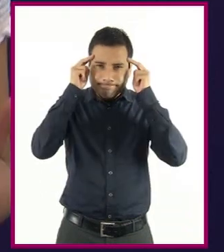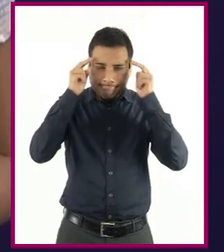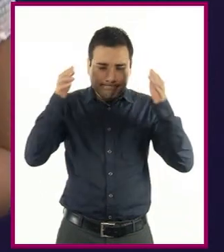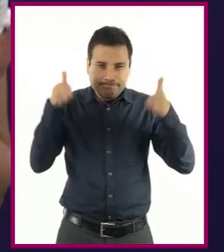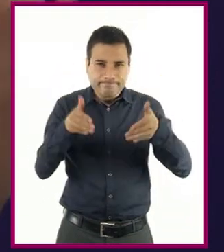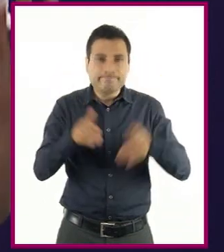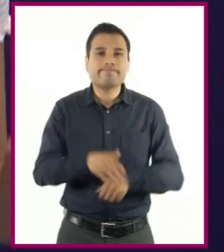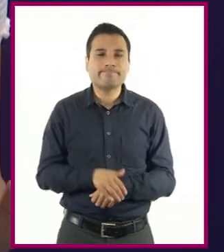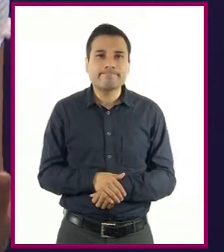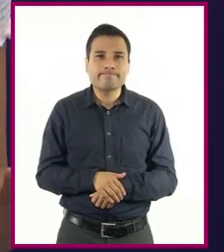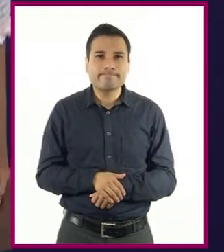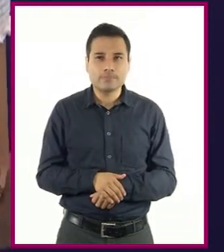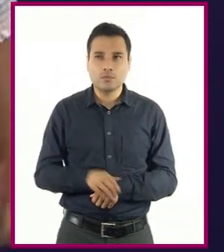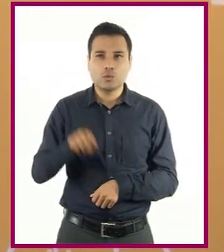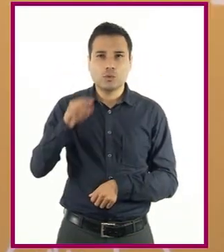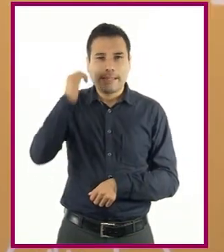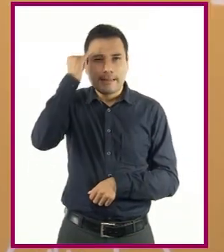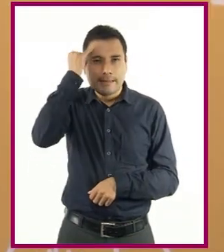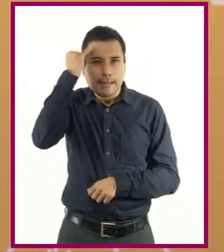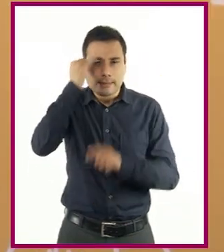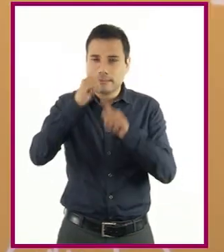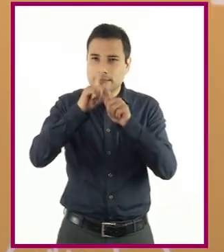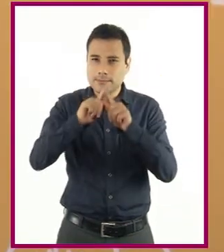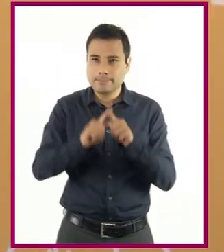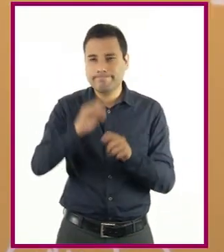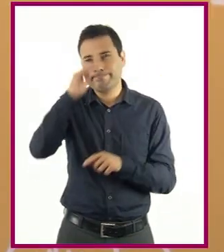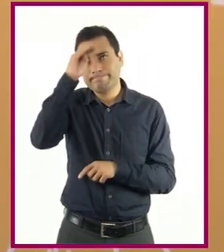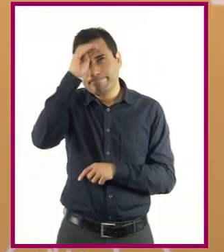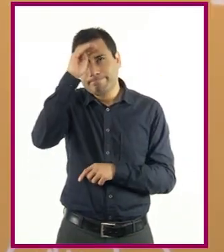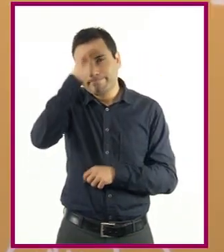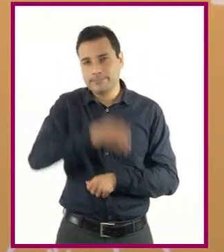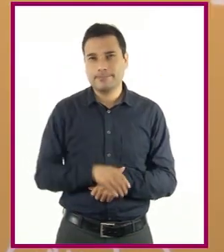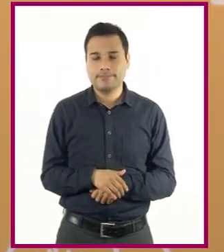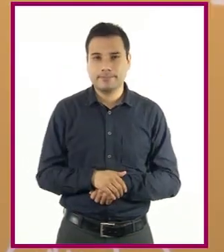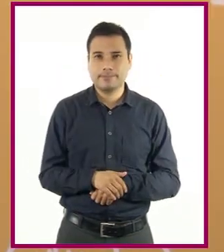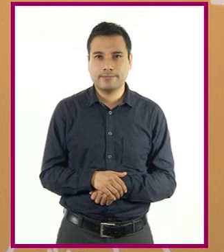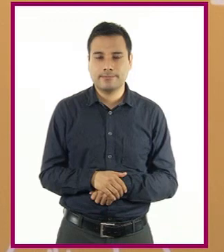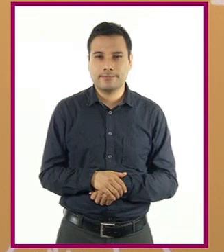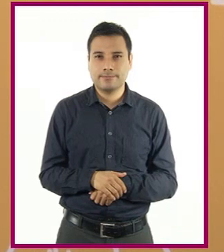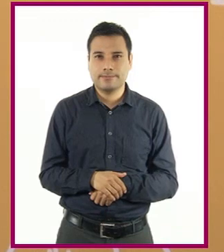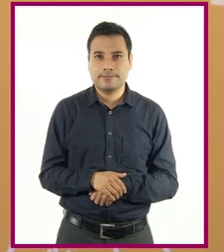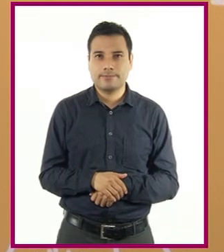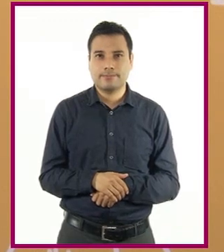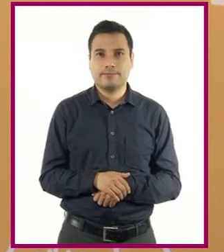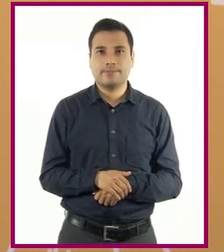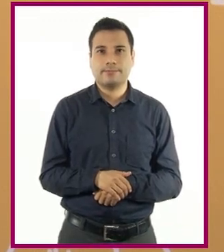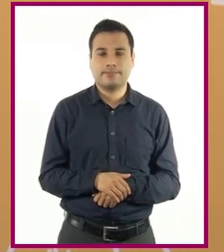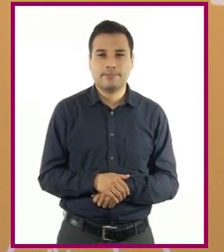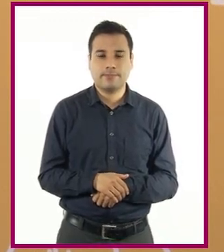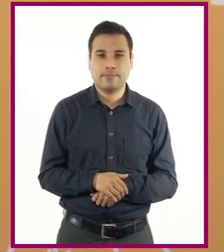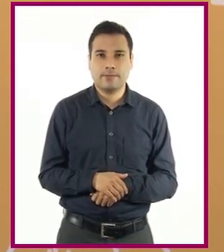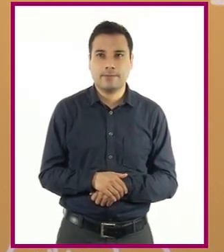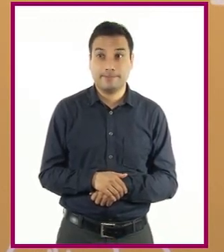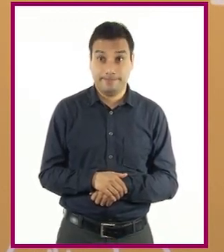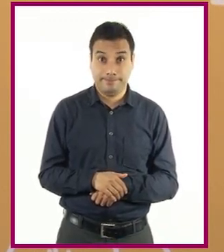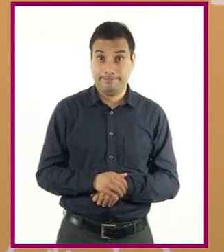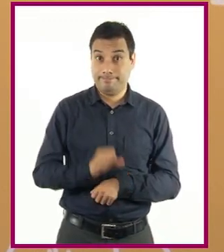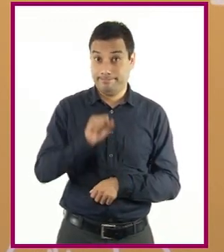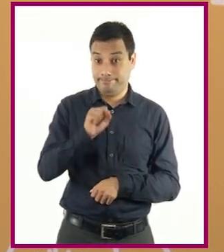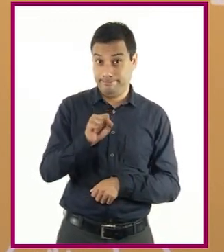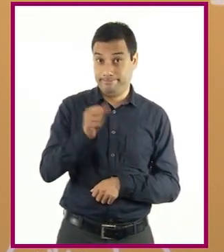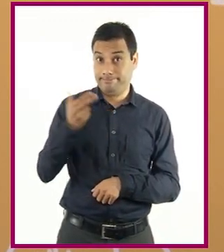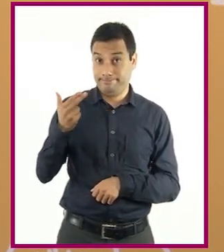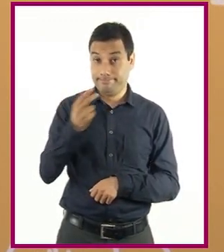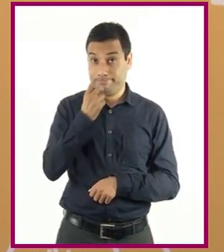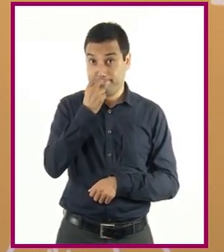el desarrollo de sus planteamientos. Ustedes que nos ven, consideren que para que Hawking, tanto el Big Bang como